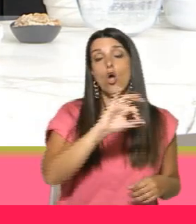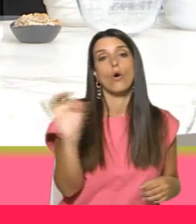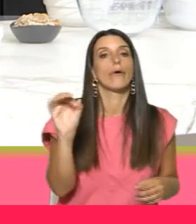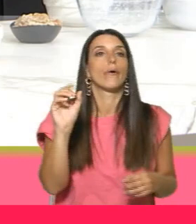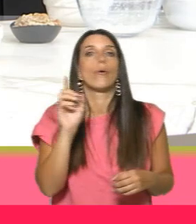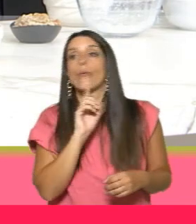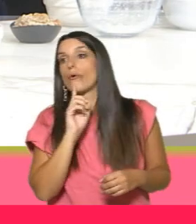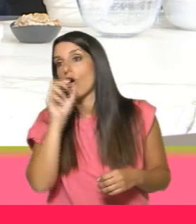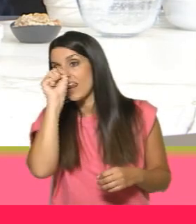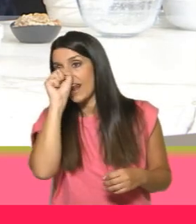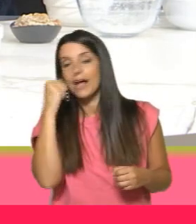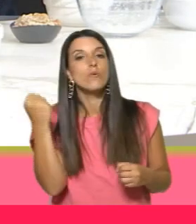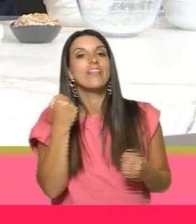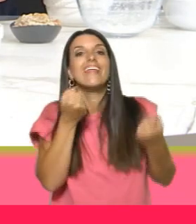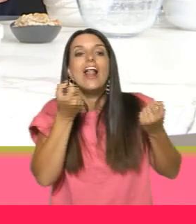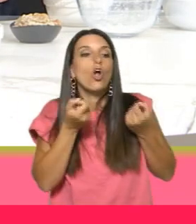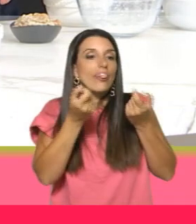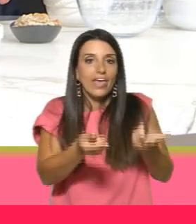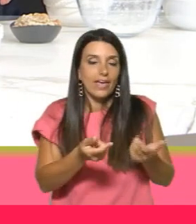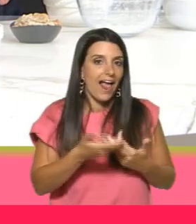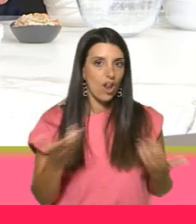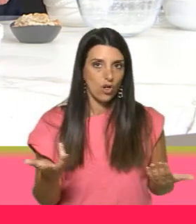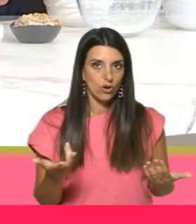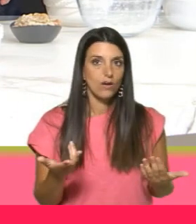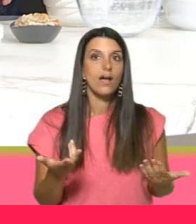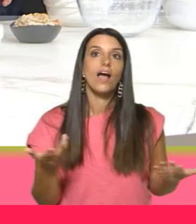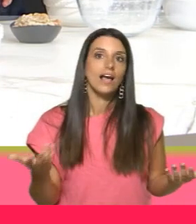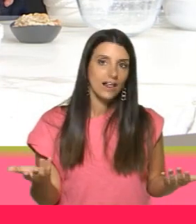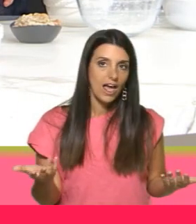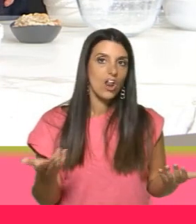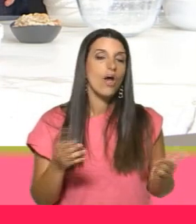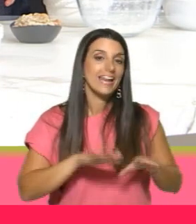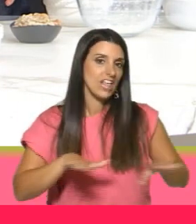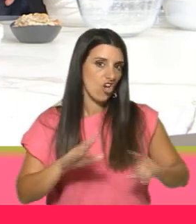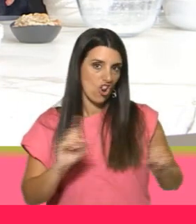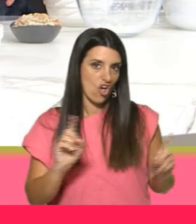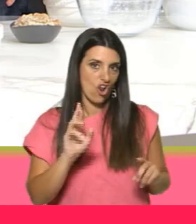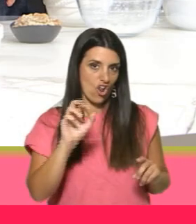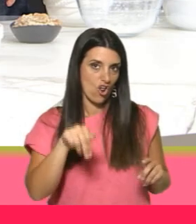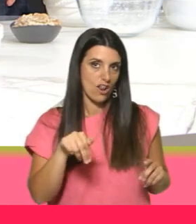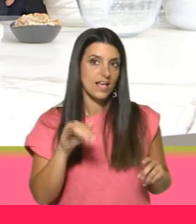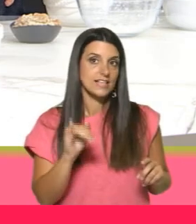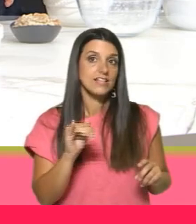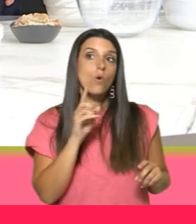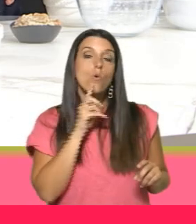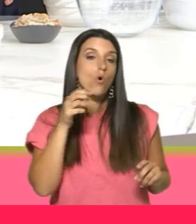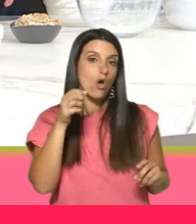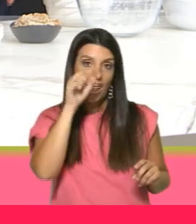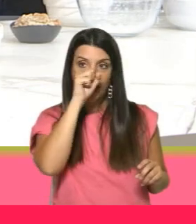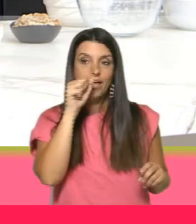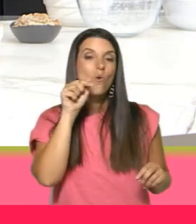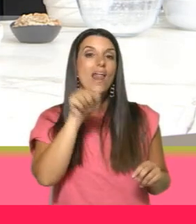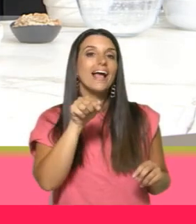naranja. Lo importante es que le agregues algo de materia. Claro. Ahí ron, va. Con los más pequeños, y ahí está bueno el jugo de naranja. Exactamente. Igual